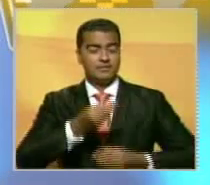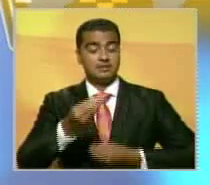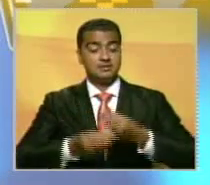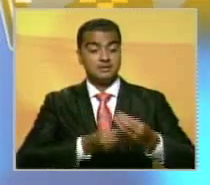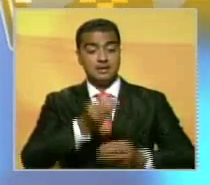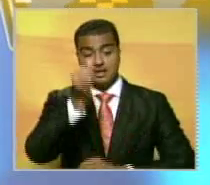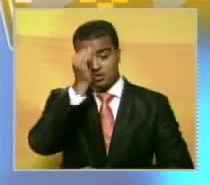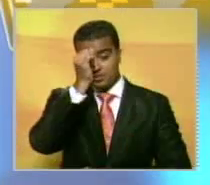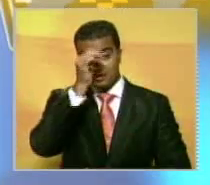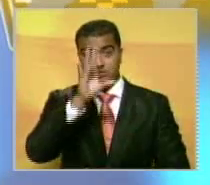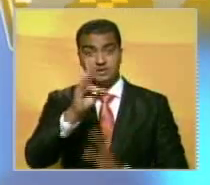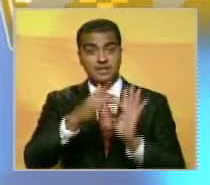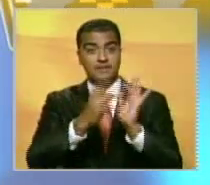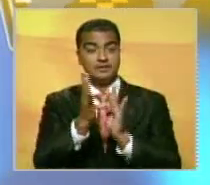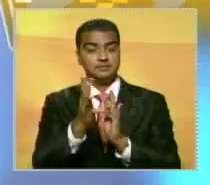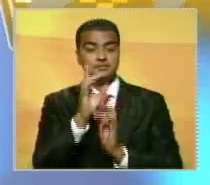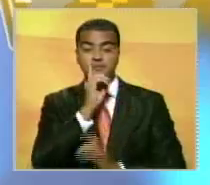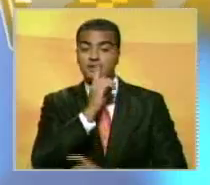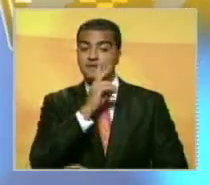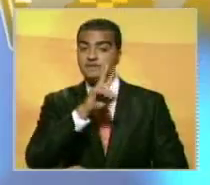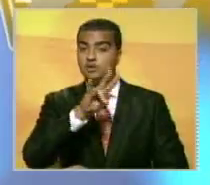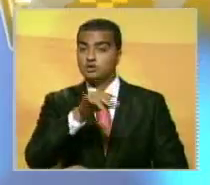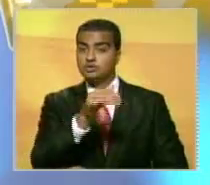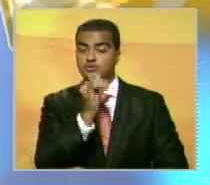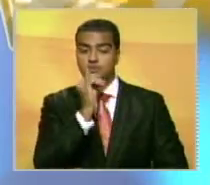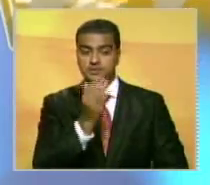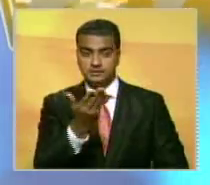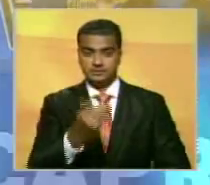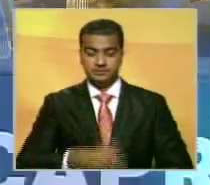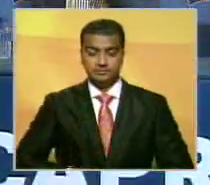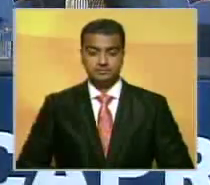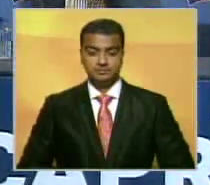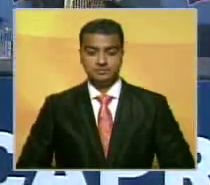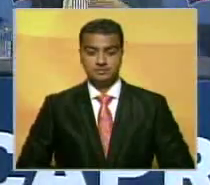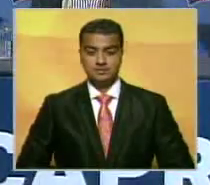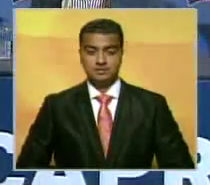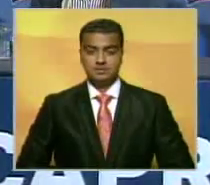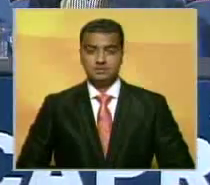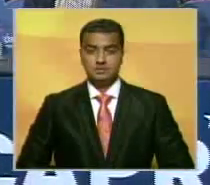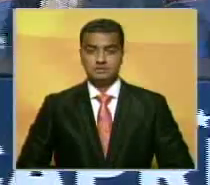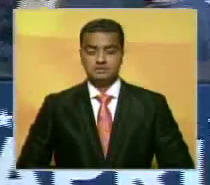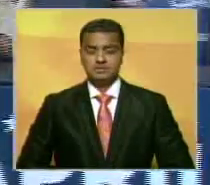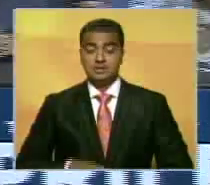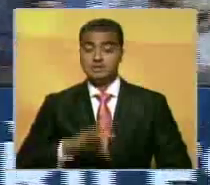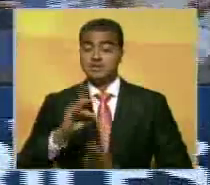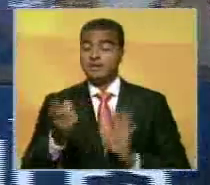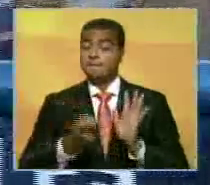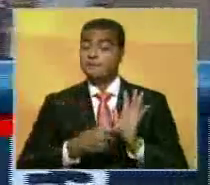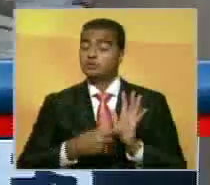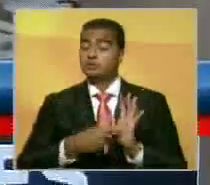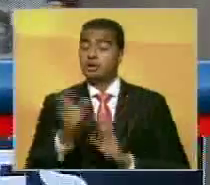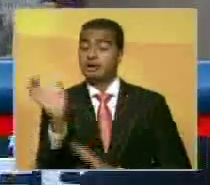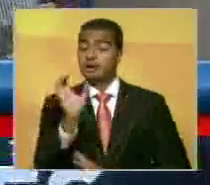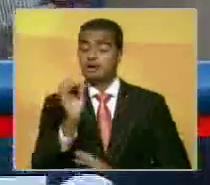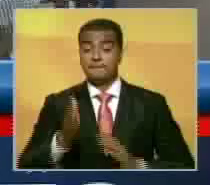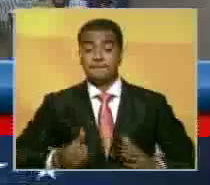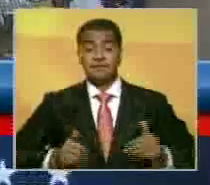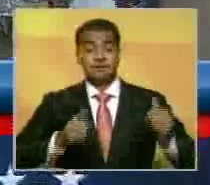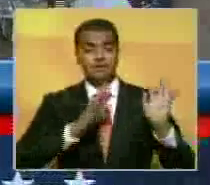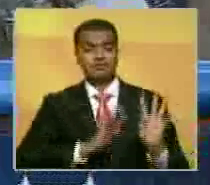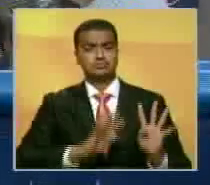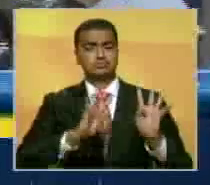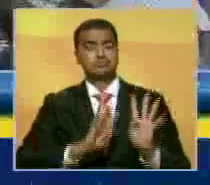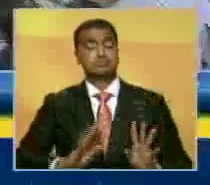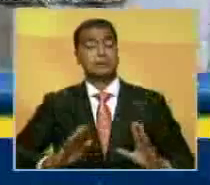próximo domingo 7 de abril. Victoria Joseph nos cuenta más. Desde 7 puntos de la capital partirá esta movilización